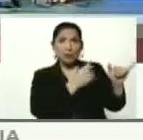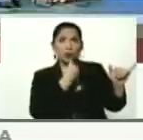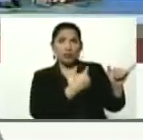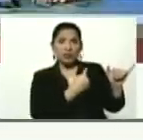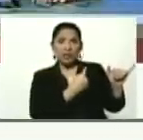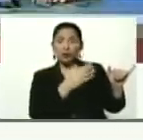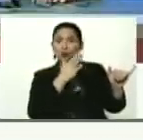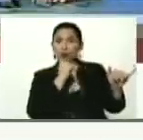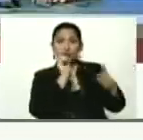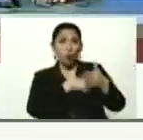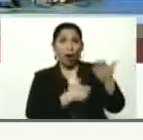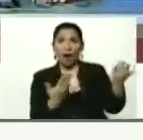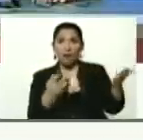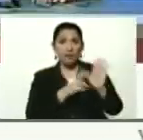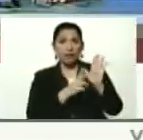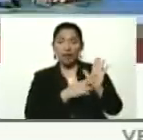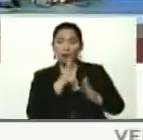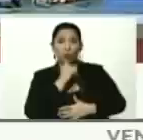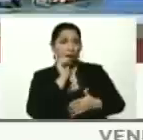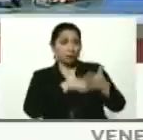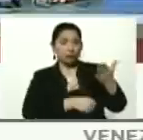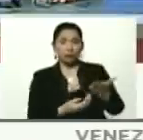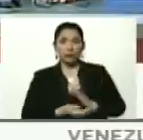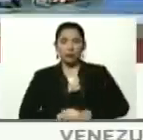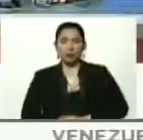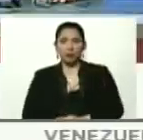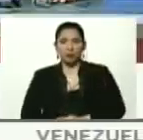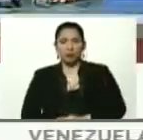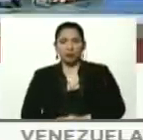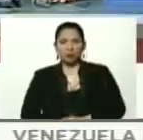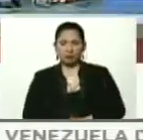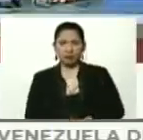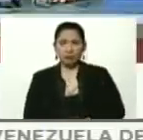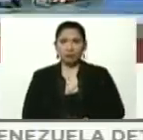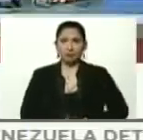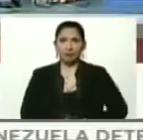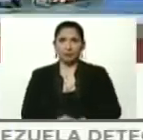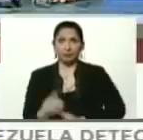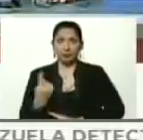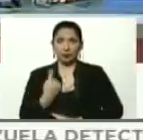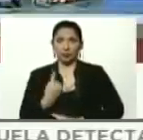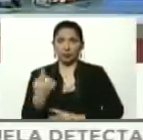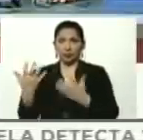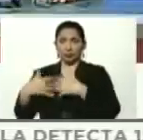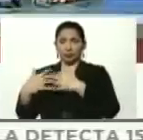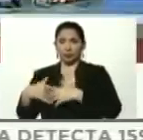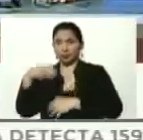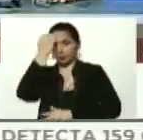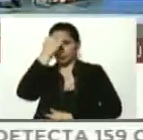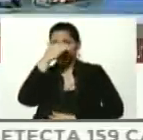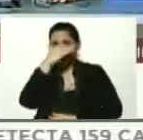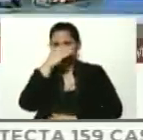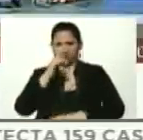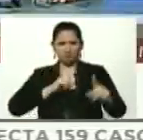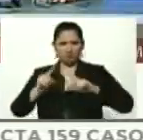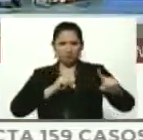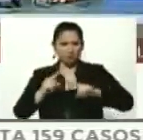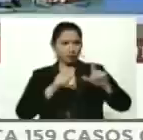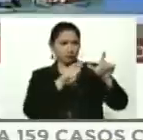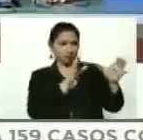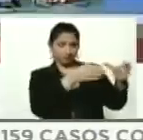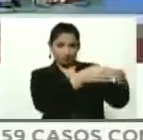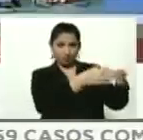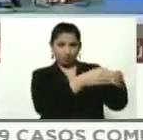verdad. Ellos no existen. Ellos solamente son una corporación criminal que están actuando